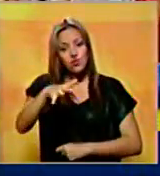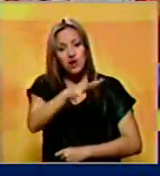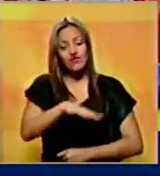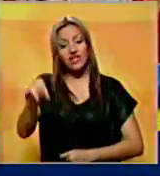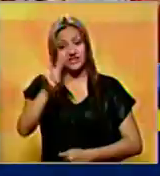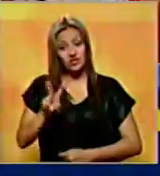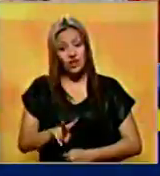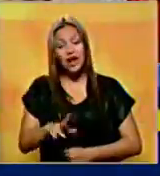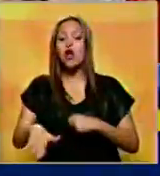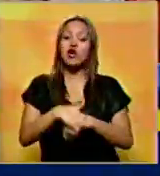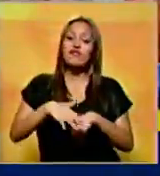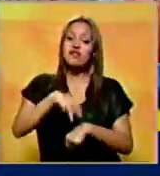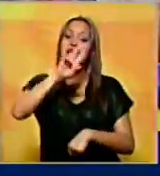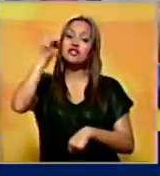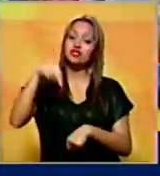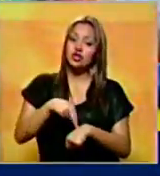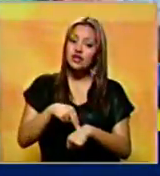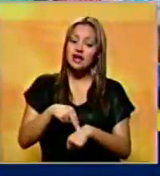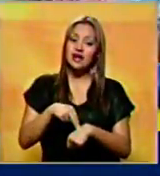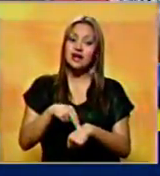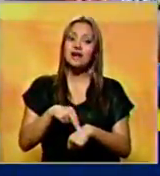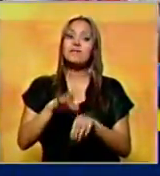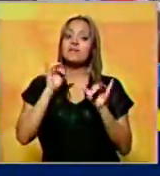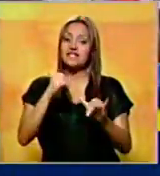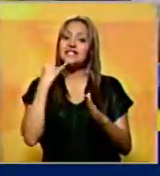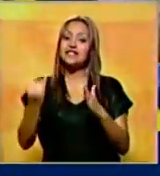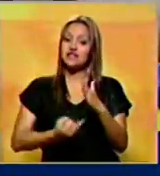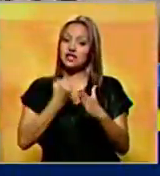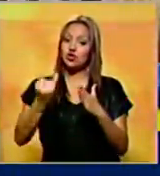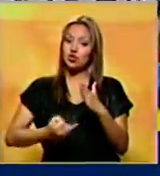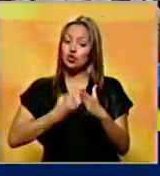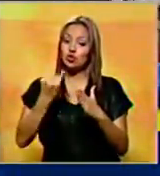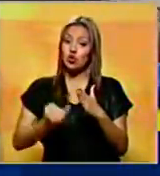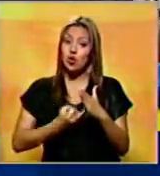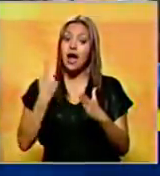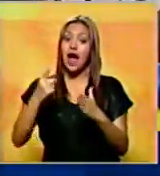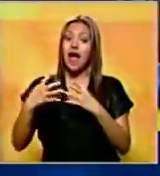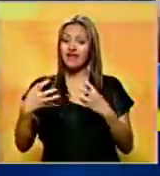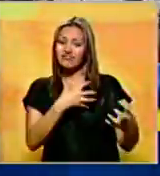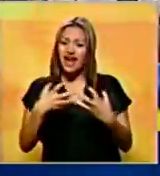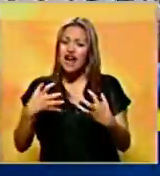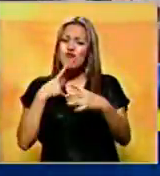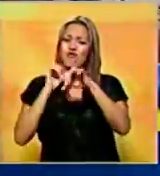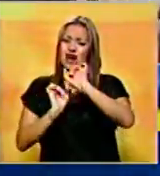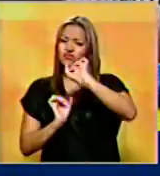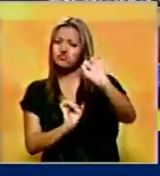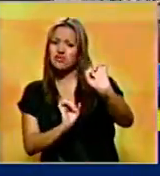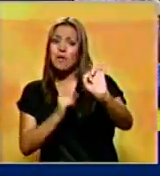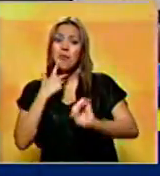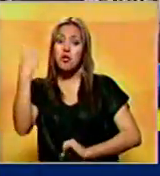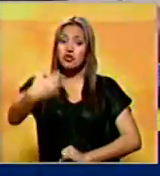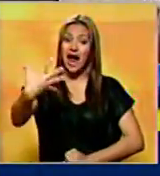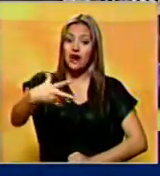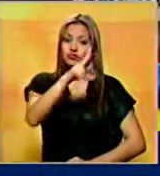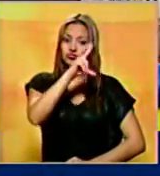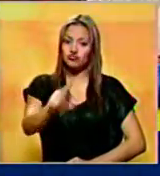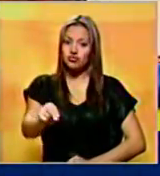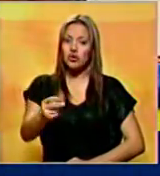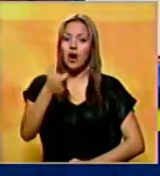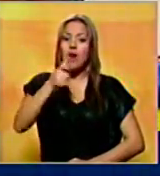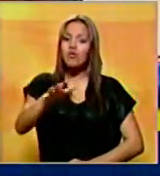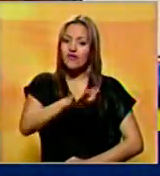El gobierno nacional, a través de sus instituciones, va a hacer una guerra férrea a esta especulación para el pueblo